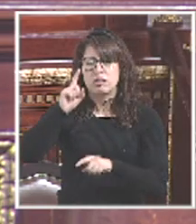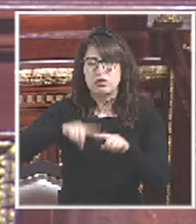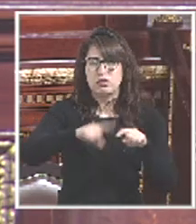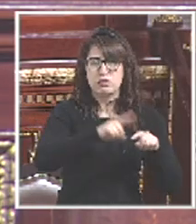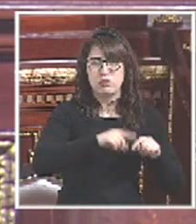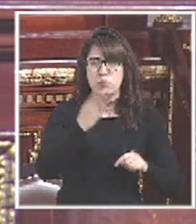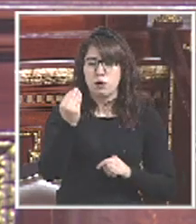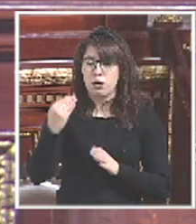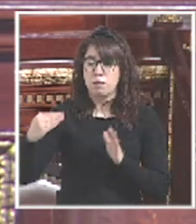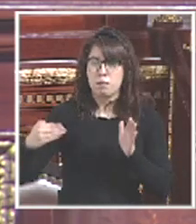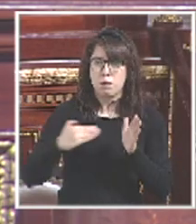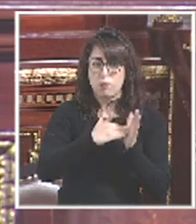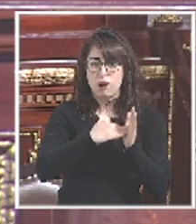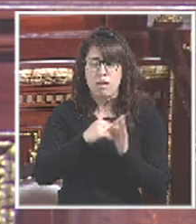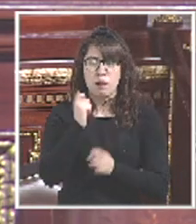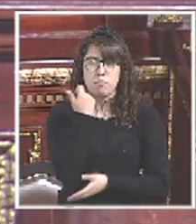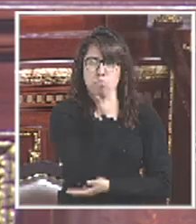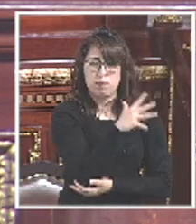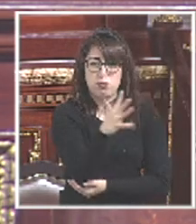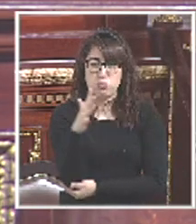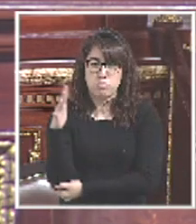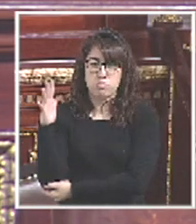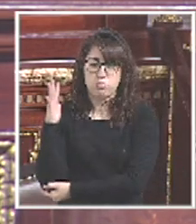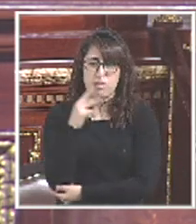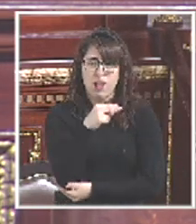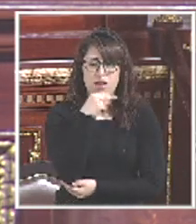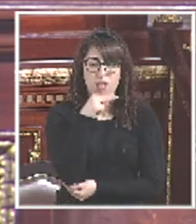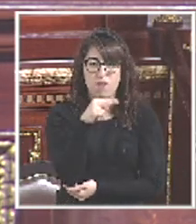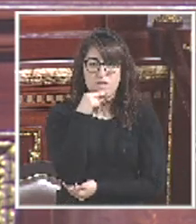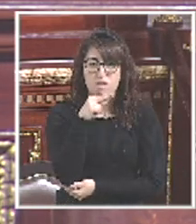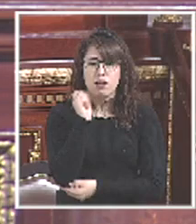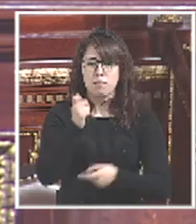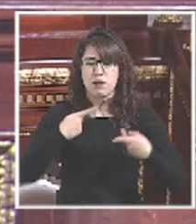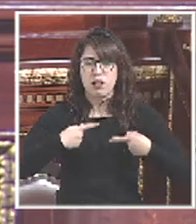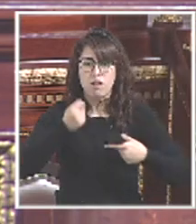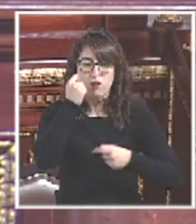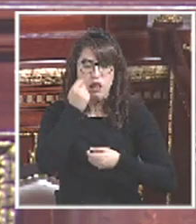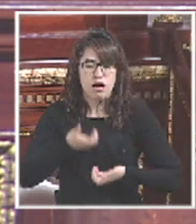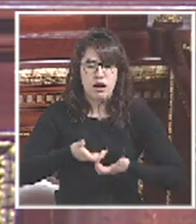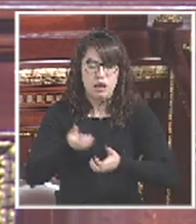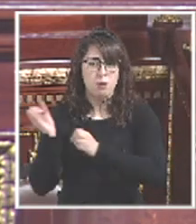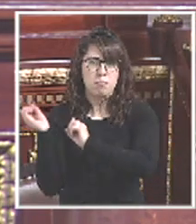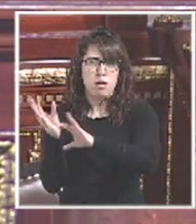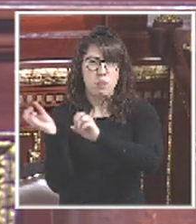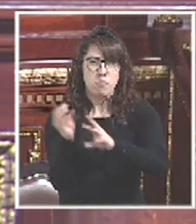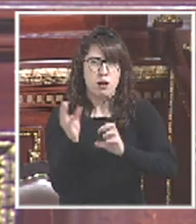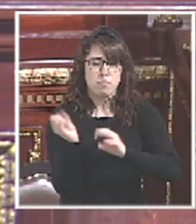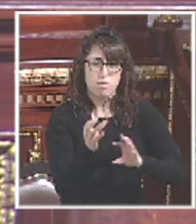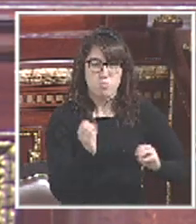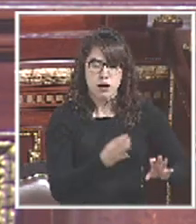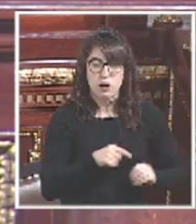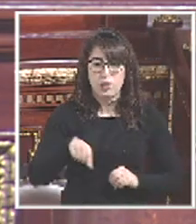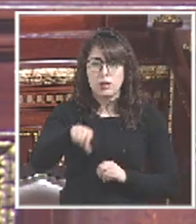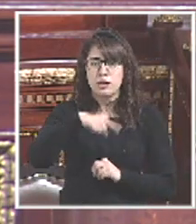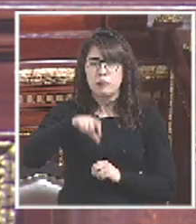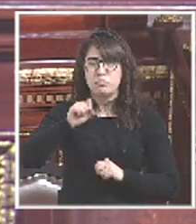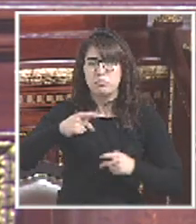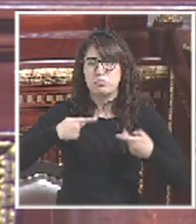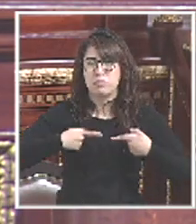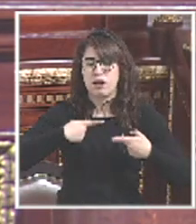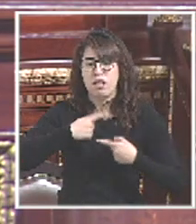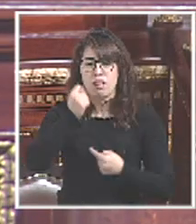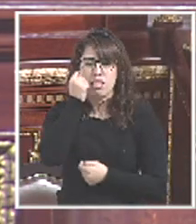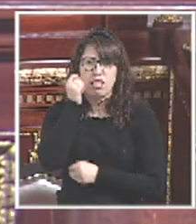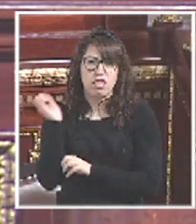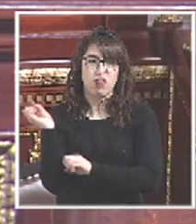9,000 pinos de Navidad que la población dejó en vía pública, pinos que las personas decidieron